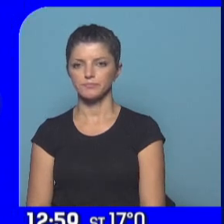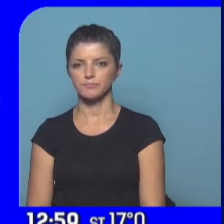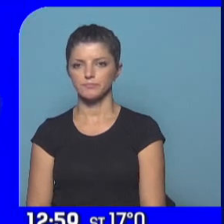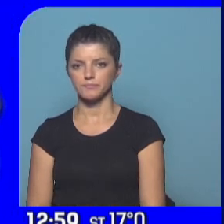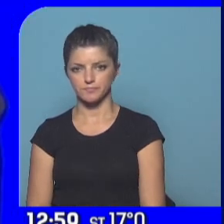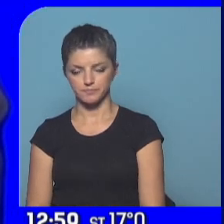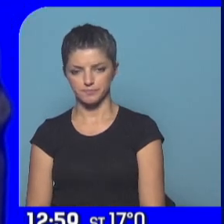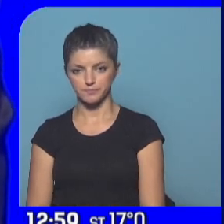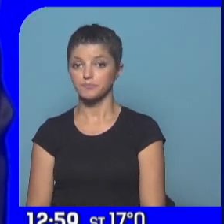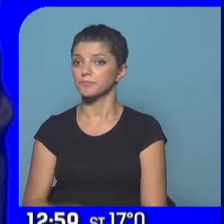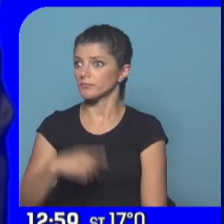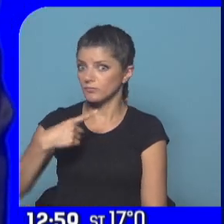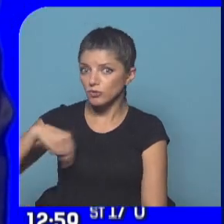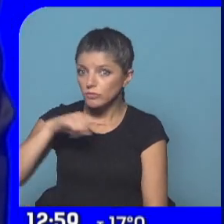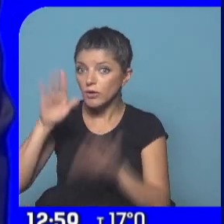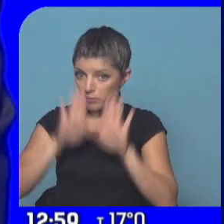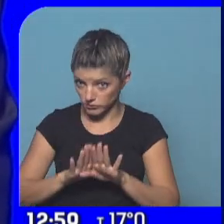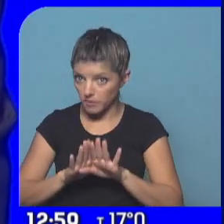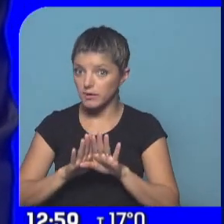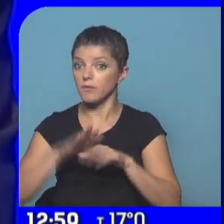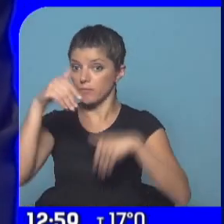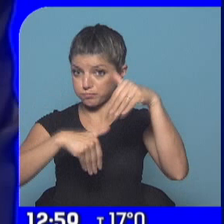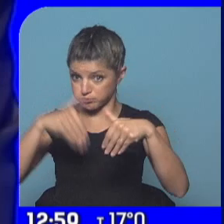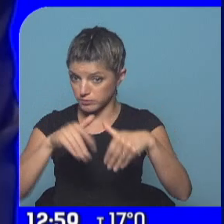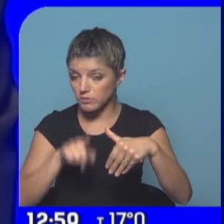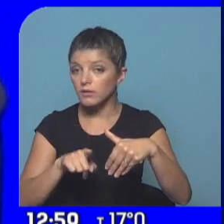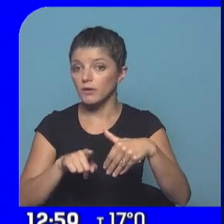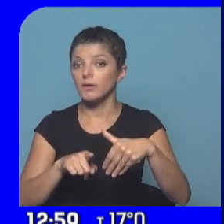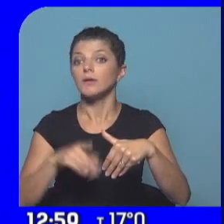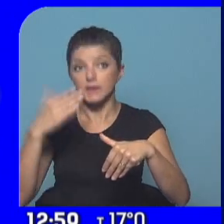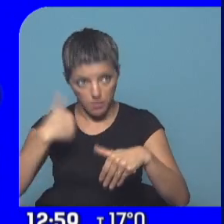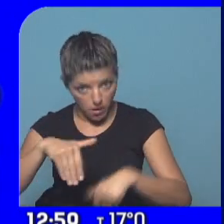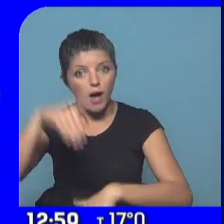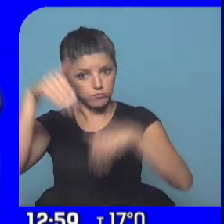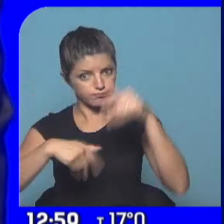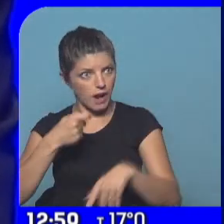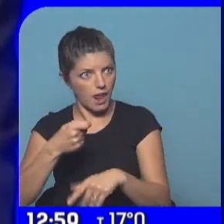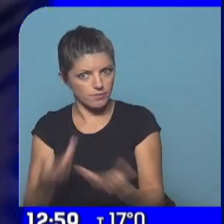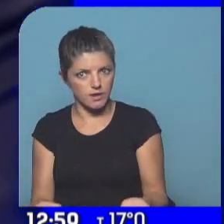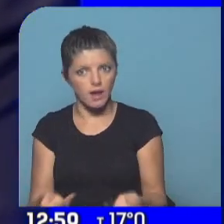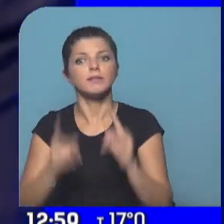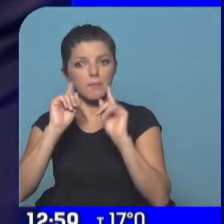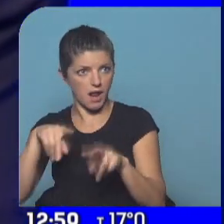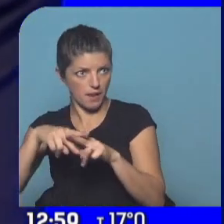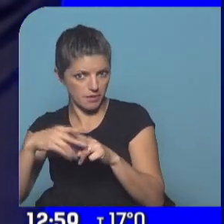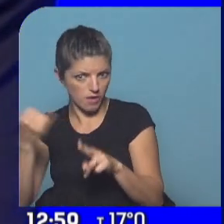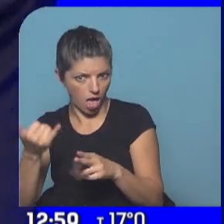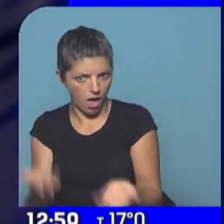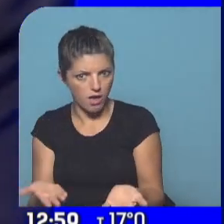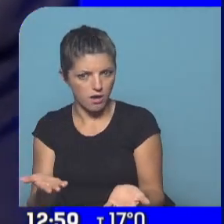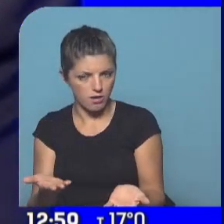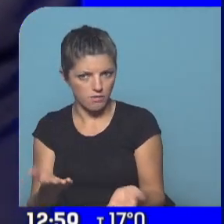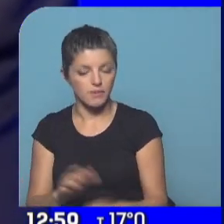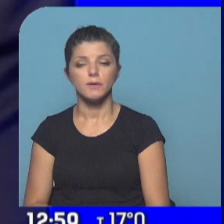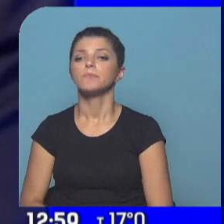nosotros tenemos la responsabilidad de organizarlo y de garantizar que se celebre, y tenemos también recursos para ello. El